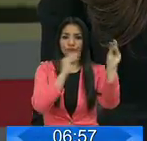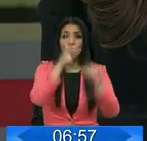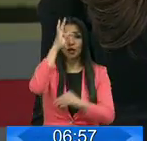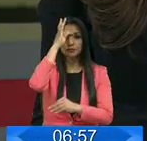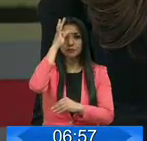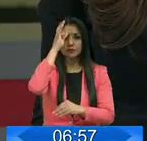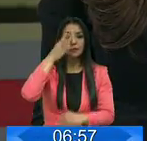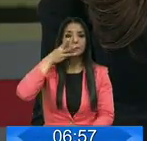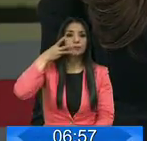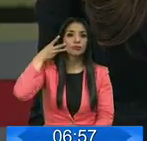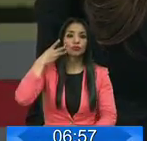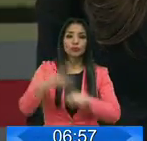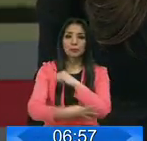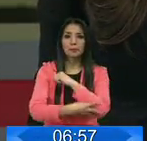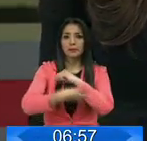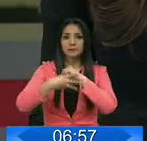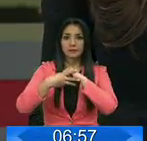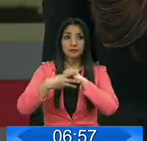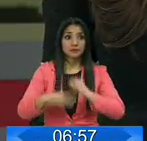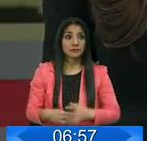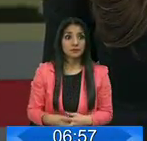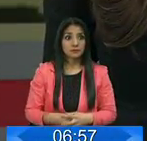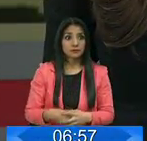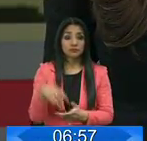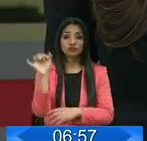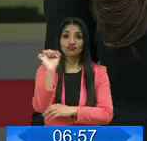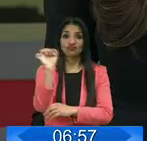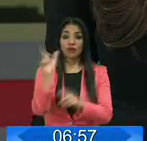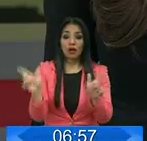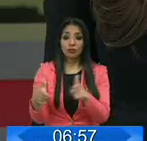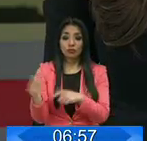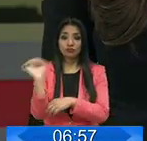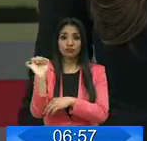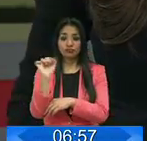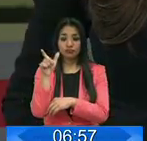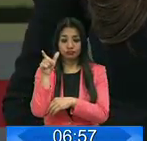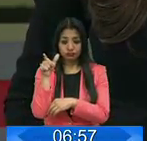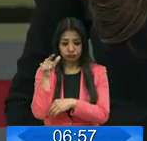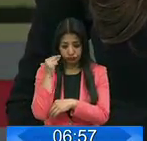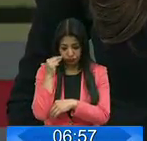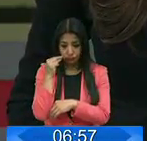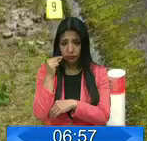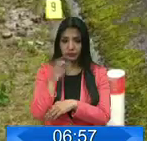en Pastaza. Se presume que el conductor del carro liviano se quedó dormido.